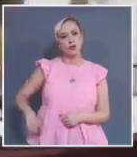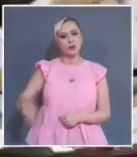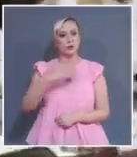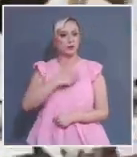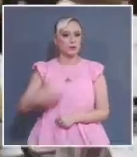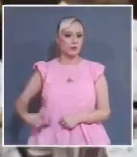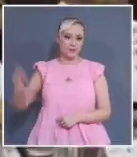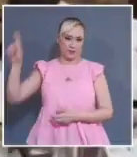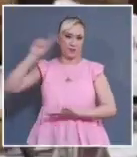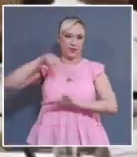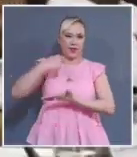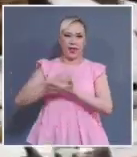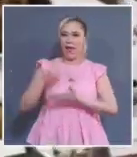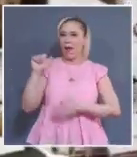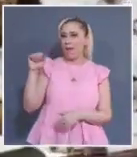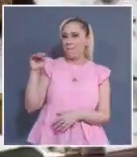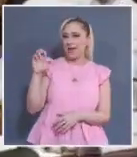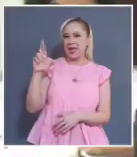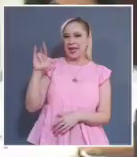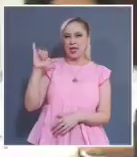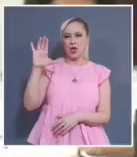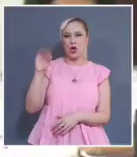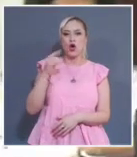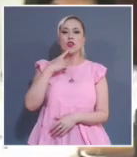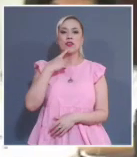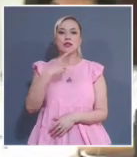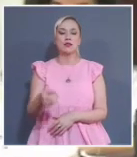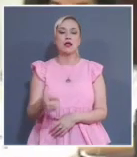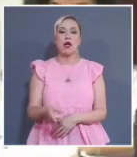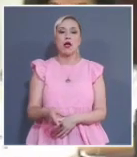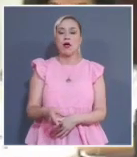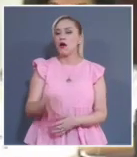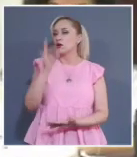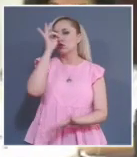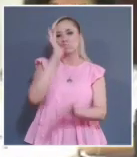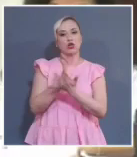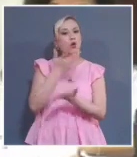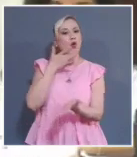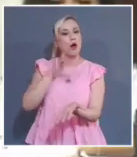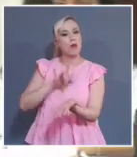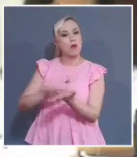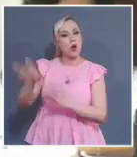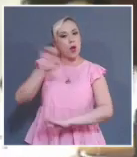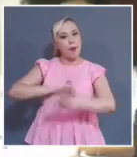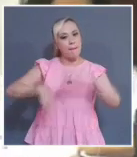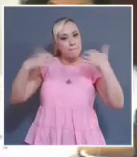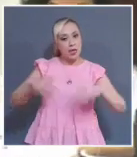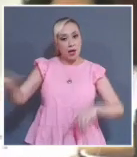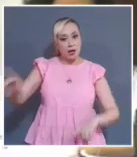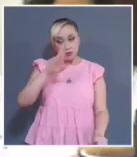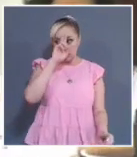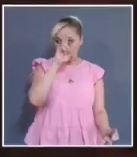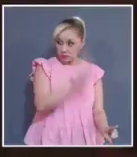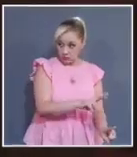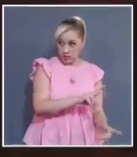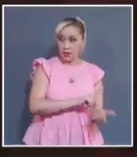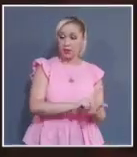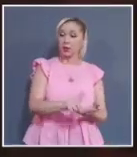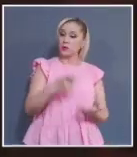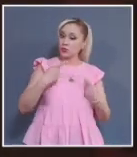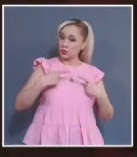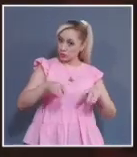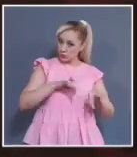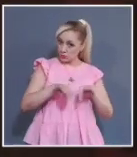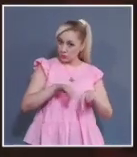Villarreal, anunció que en ese estado únicamente apoyarán a las empresas que respeten los derechos de los trabajadores si es que desean instalarse ahí